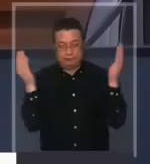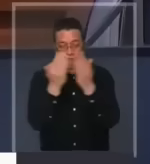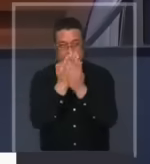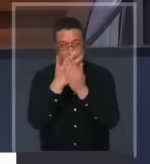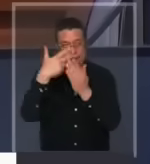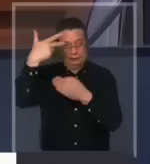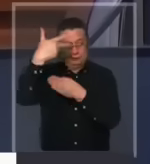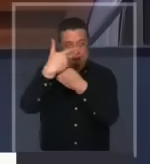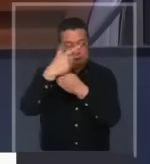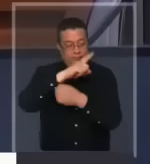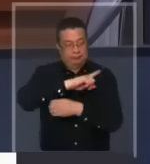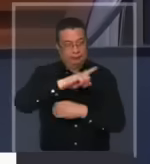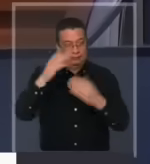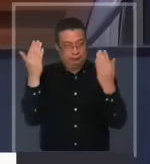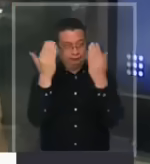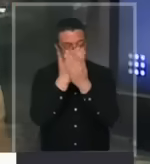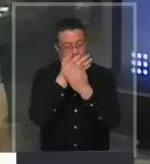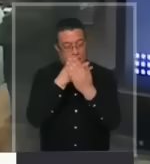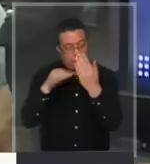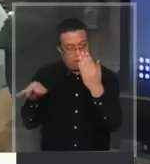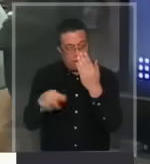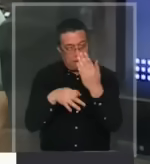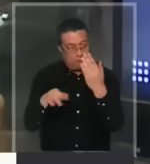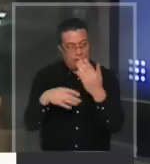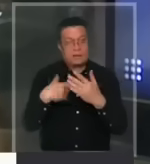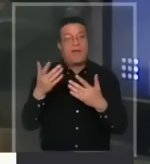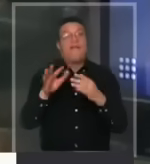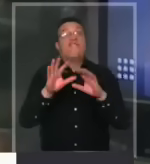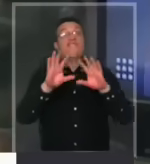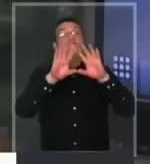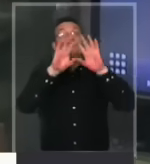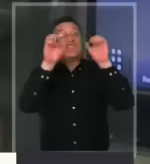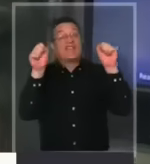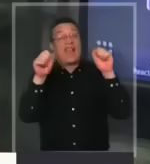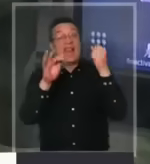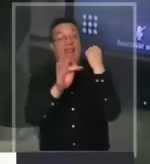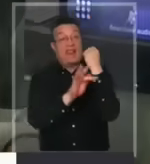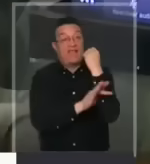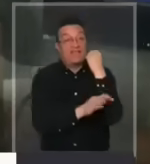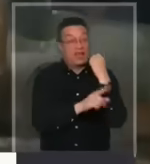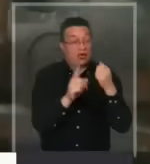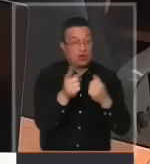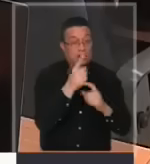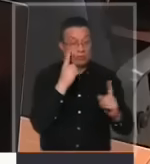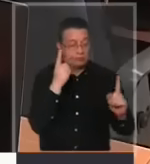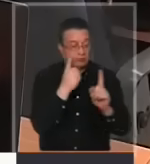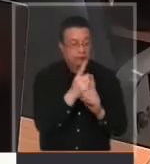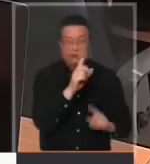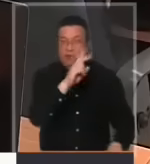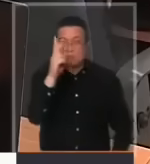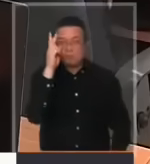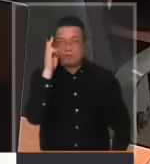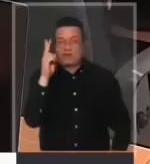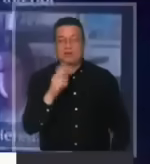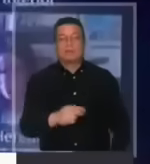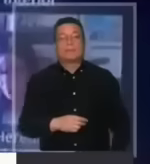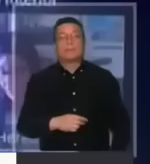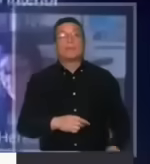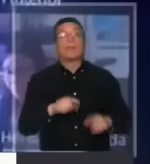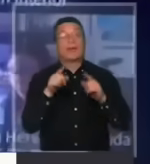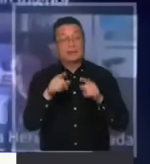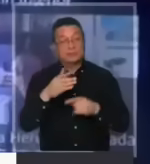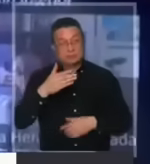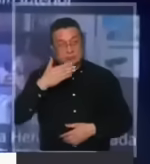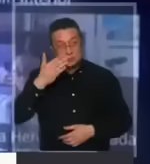apagada y con el impedimento para los fiscales, querellantes y defensores de acercarse a él. Ese día su